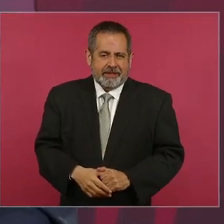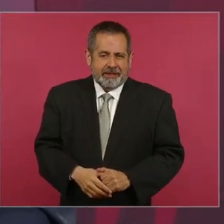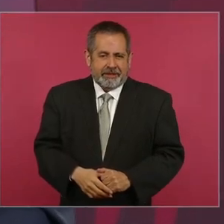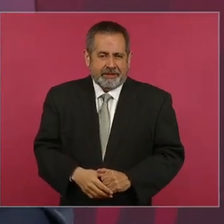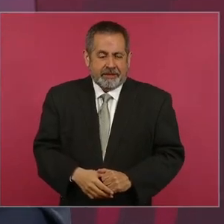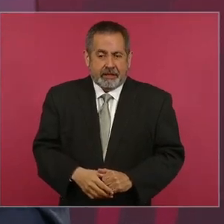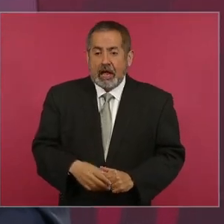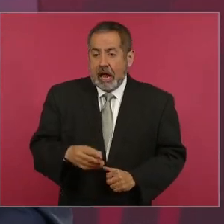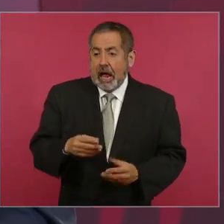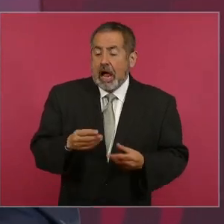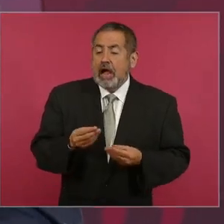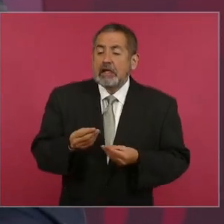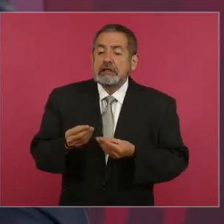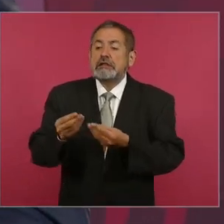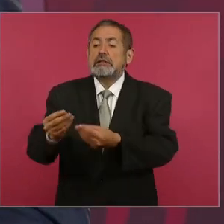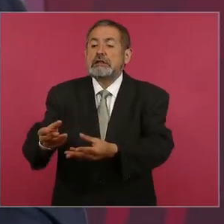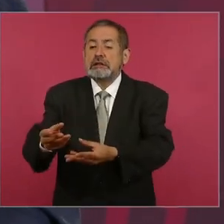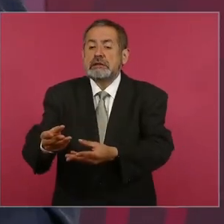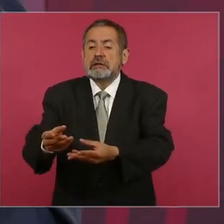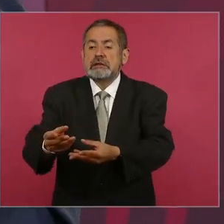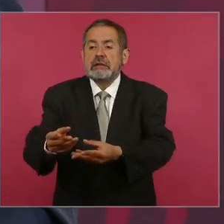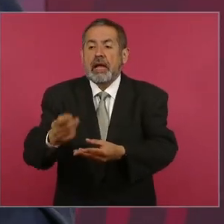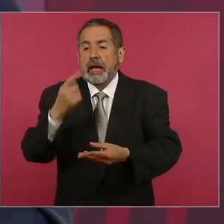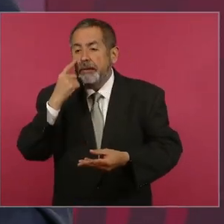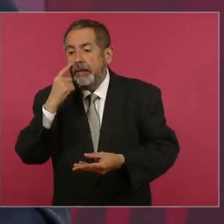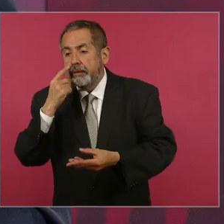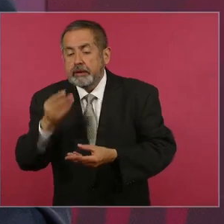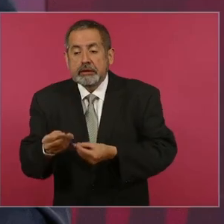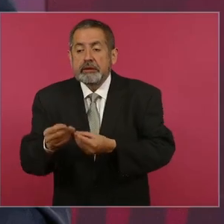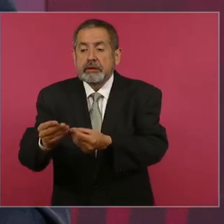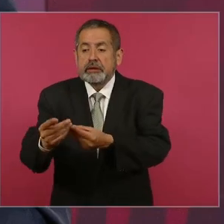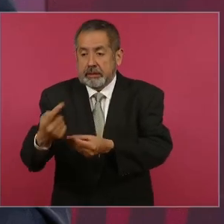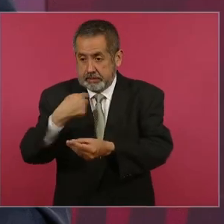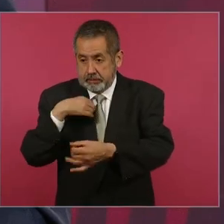Solo entonces volteaban a ver a la gente.